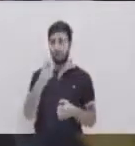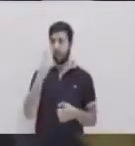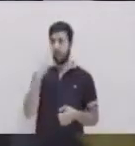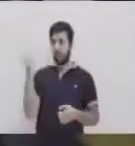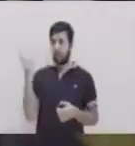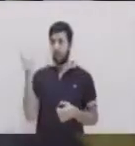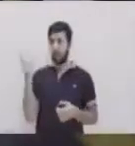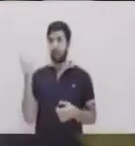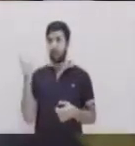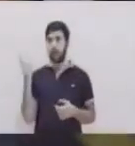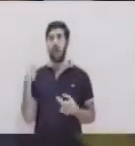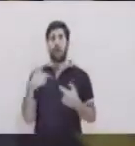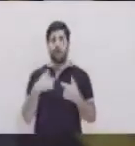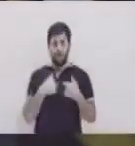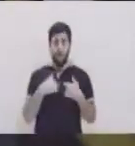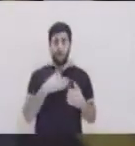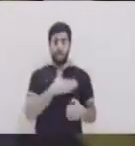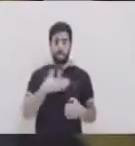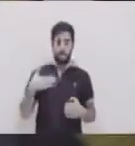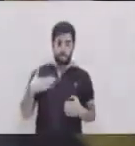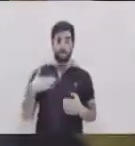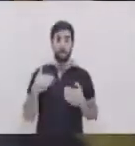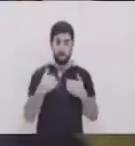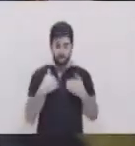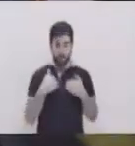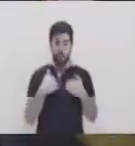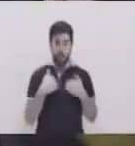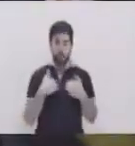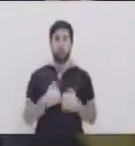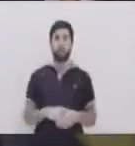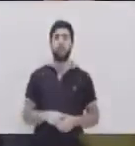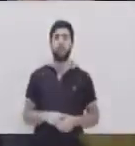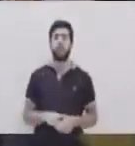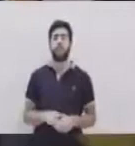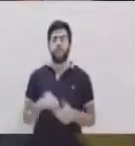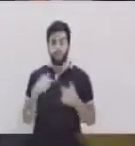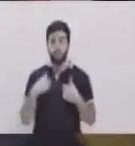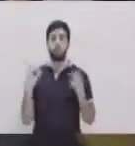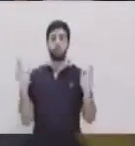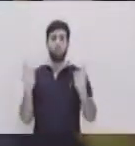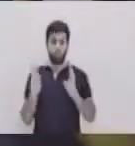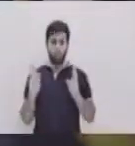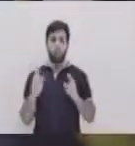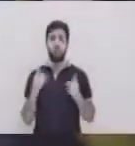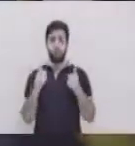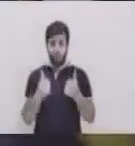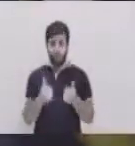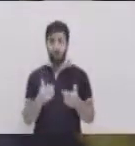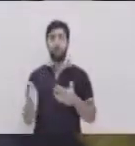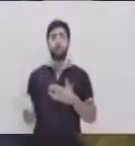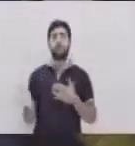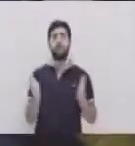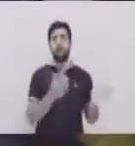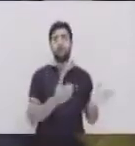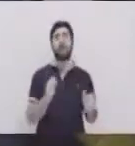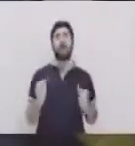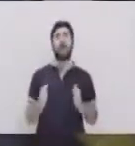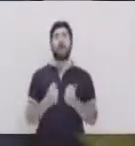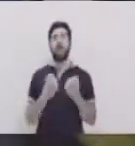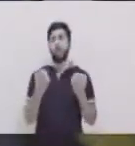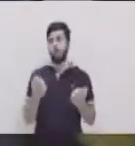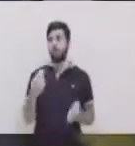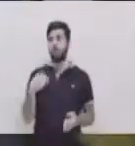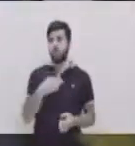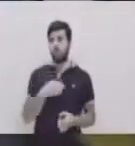llama Medio o pectoral. pectoral. Muy bien, muchacho. Así es. Va. Entonces vimos